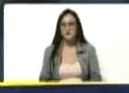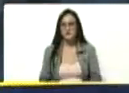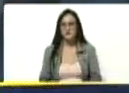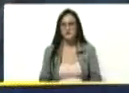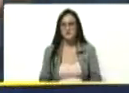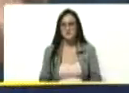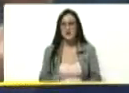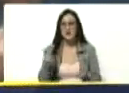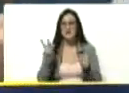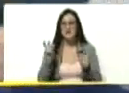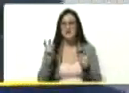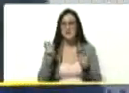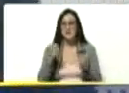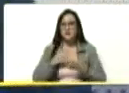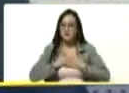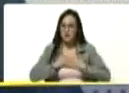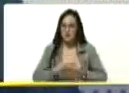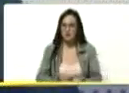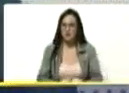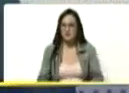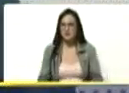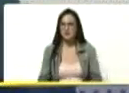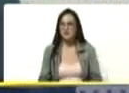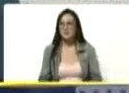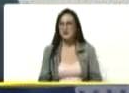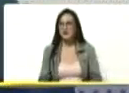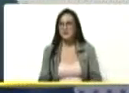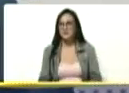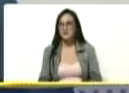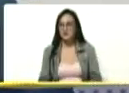el campo de la solidaridad.